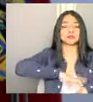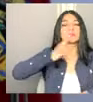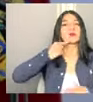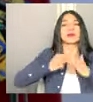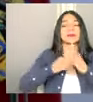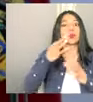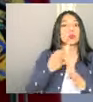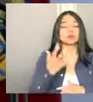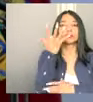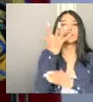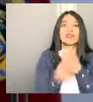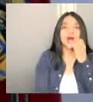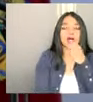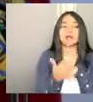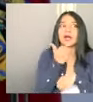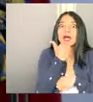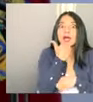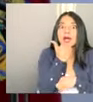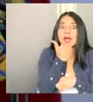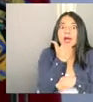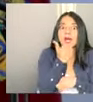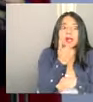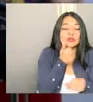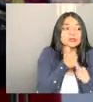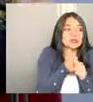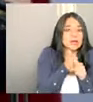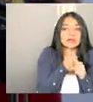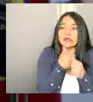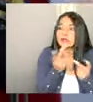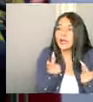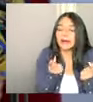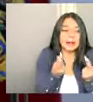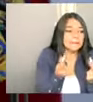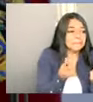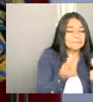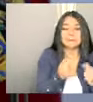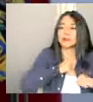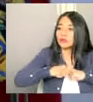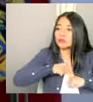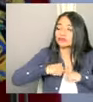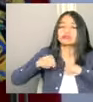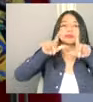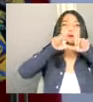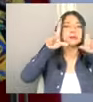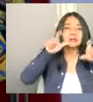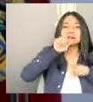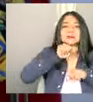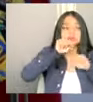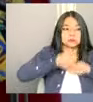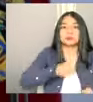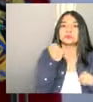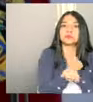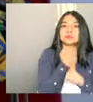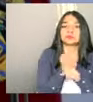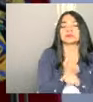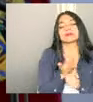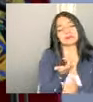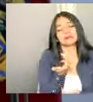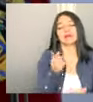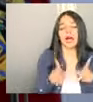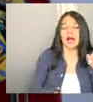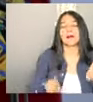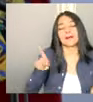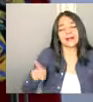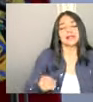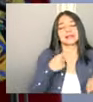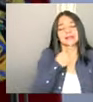falla con algún elemento de cara a darle viabilidad o facilidad a los actores privados para que hagan su trabajo. Muchas veces los actores